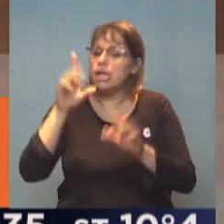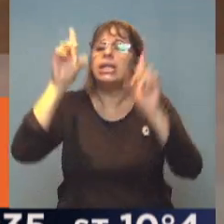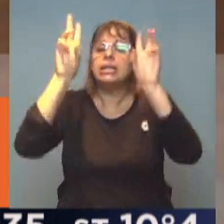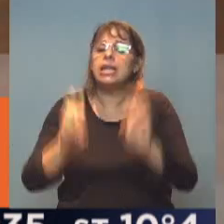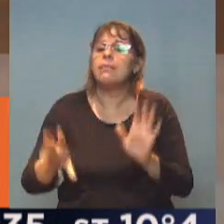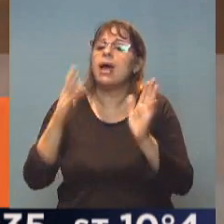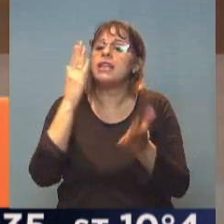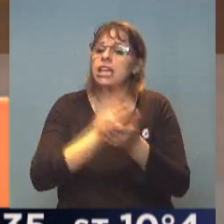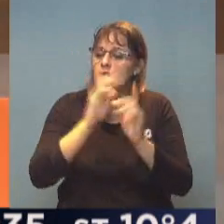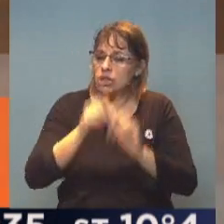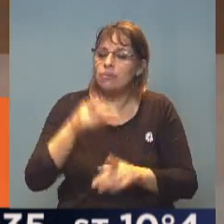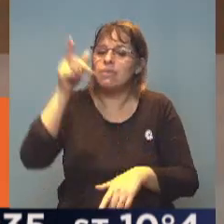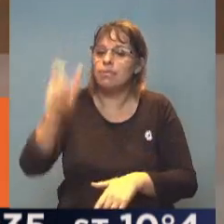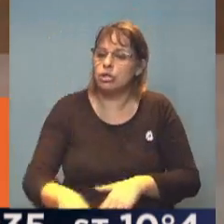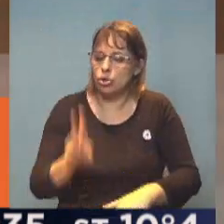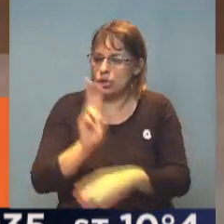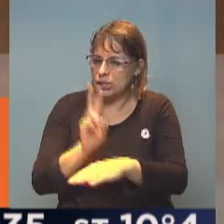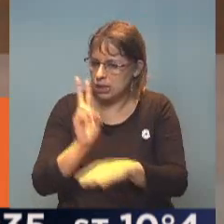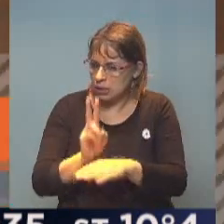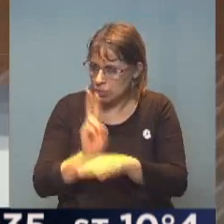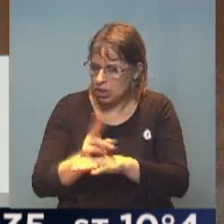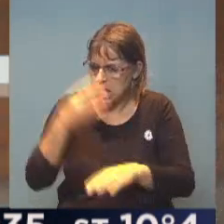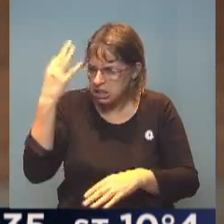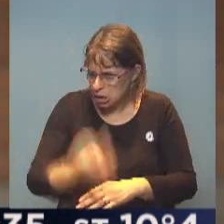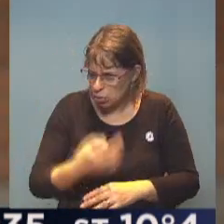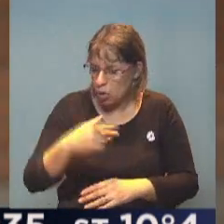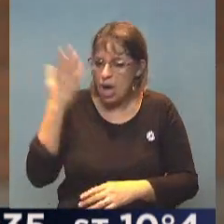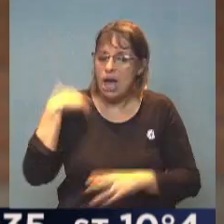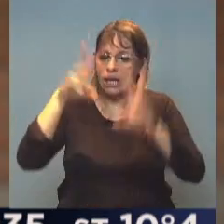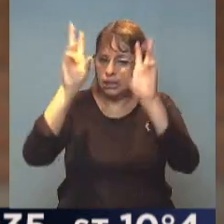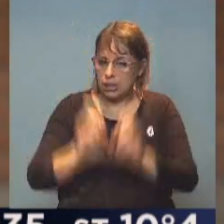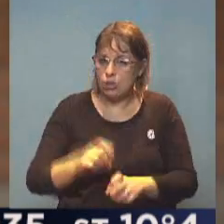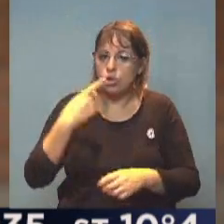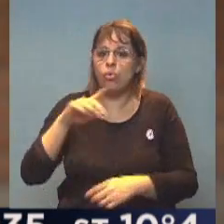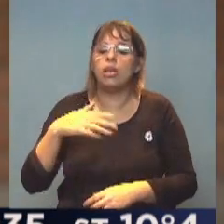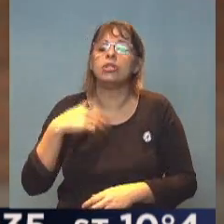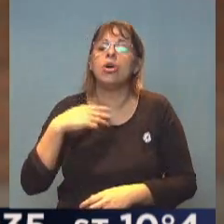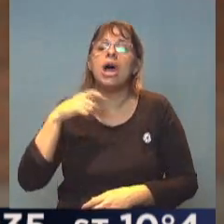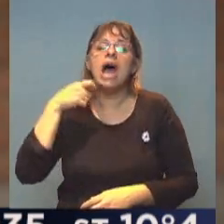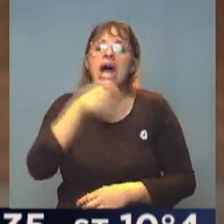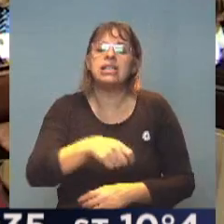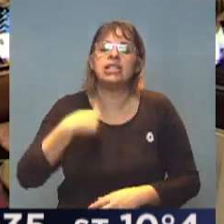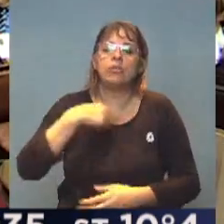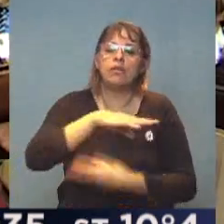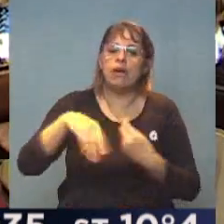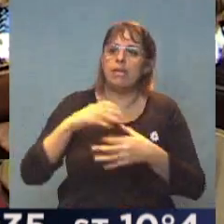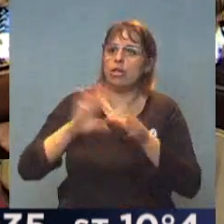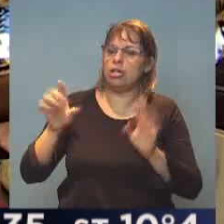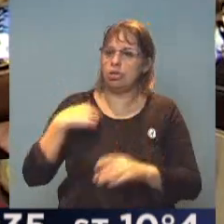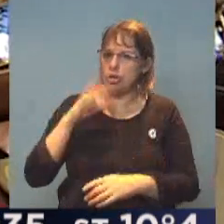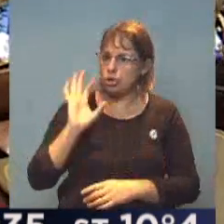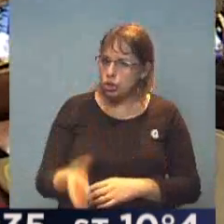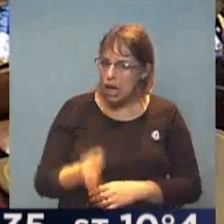seguridad de la víctima que creo que en mi causa fue algo que quedó muy bien demostrado cuando el asesino de mi familia estaba libre y yo tomo